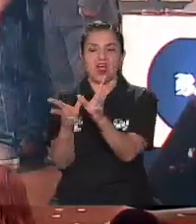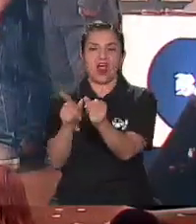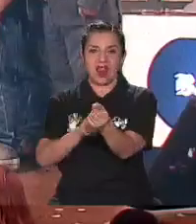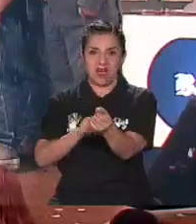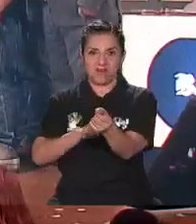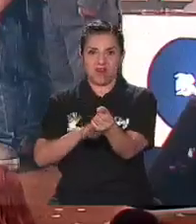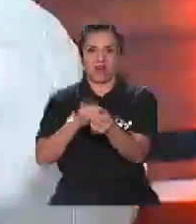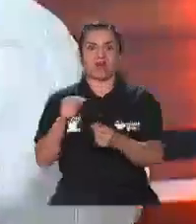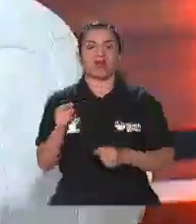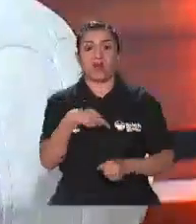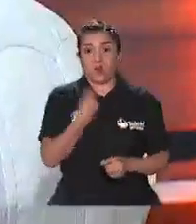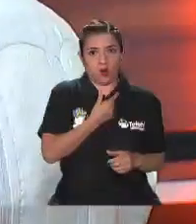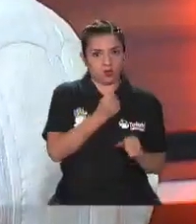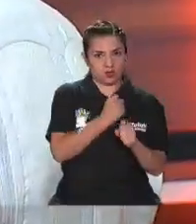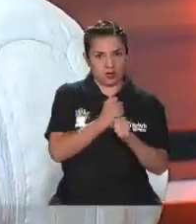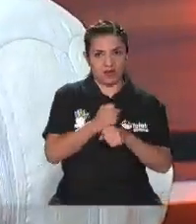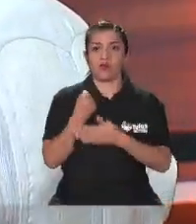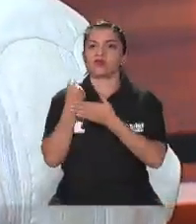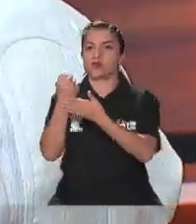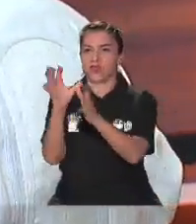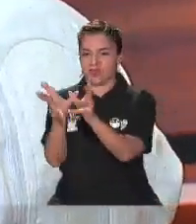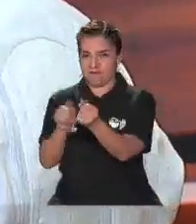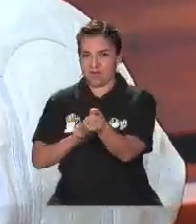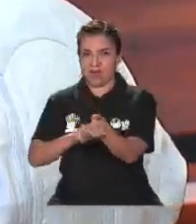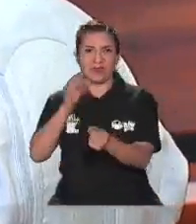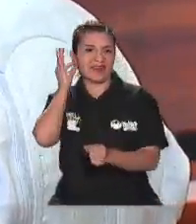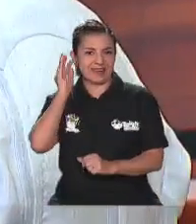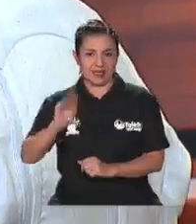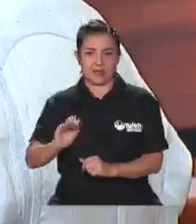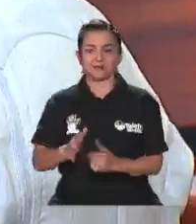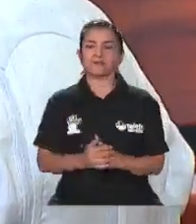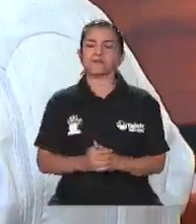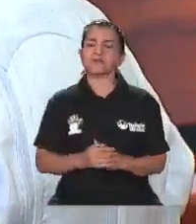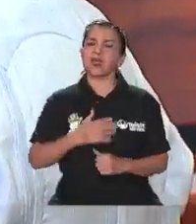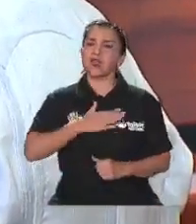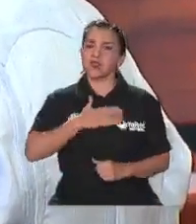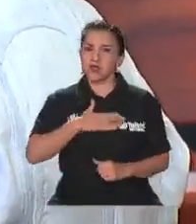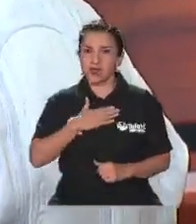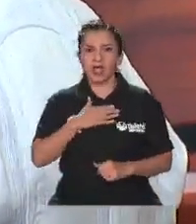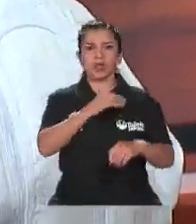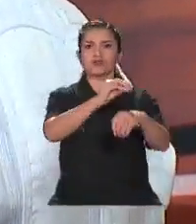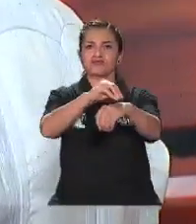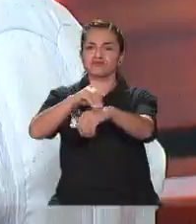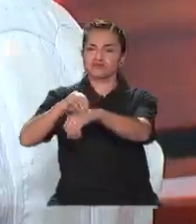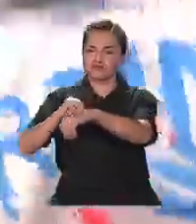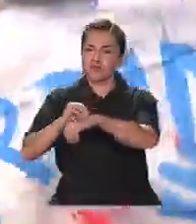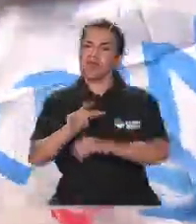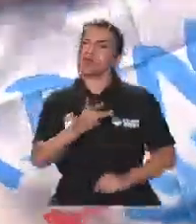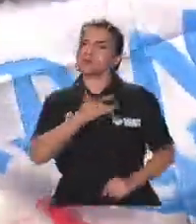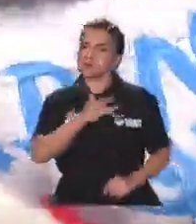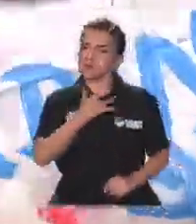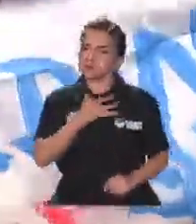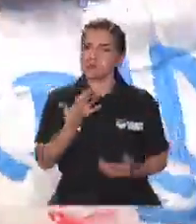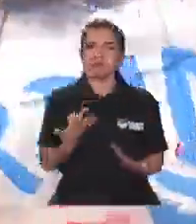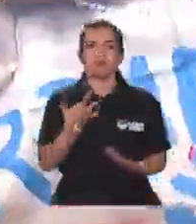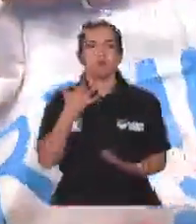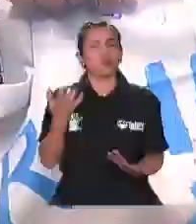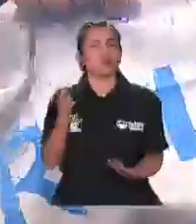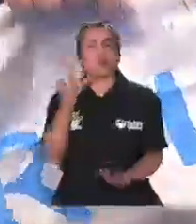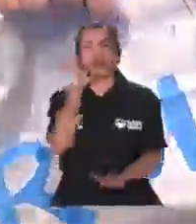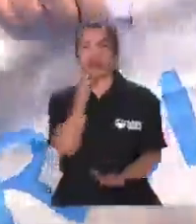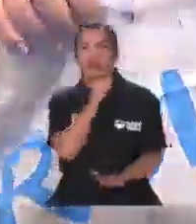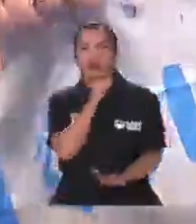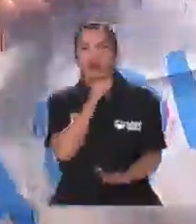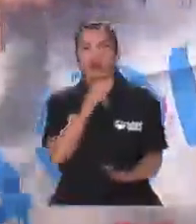trabajo. Pero sí, yo quiero hacer algo, un llamado muy importante, don Francisco. Estamos sentidos nosotros, los conductores, los choferes, porque no hemos tenido